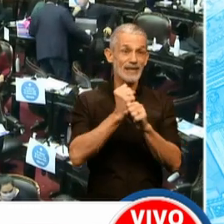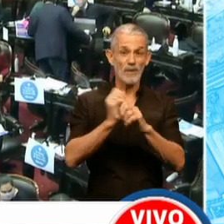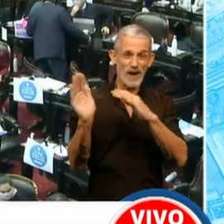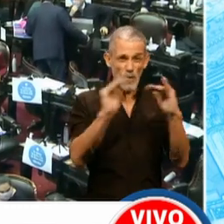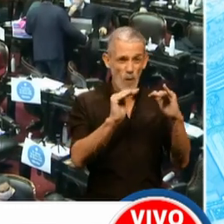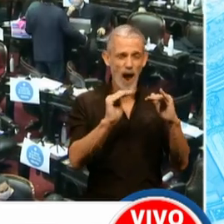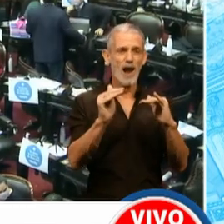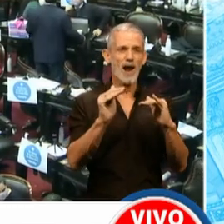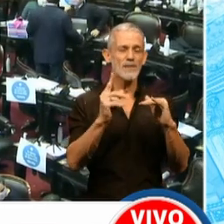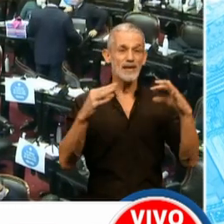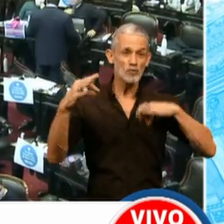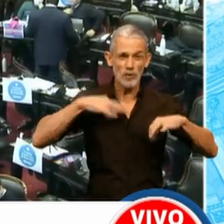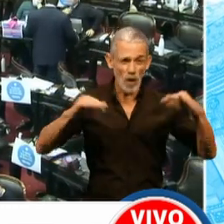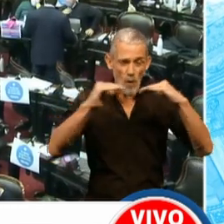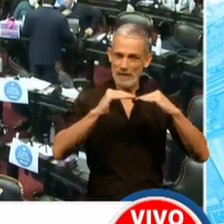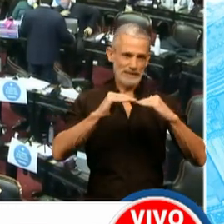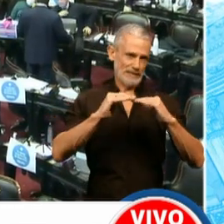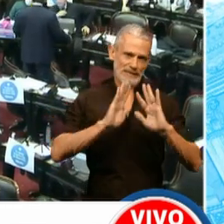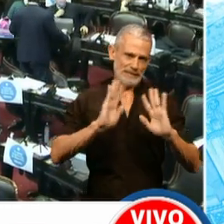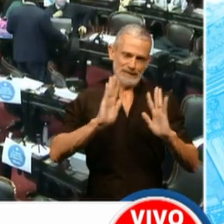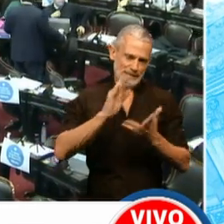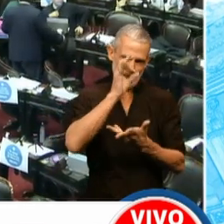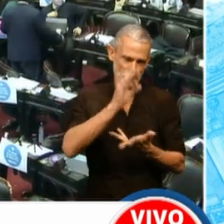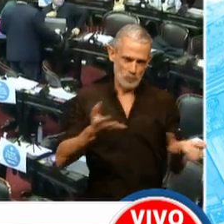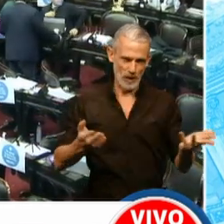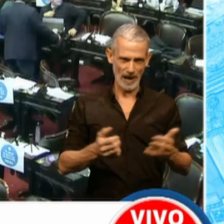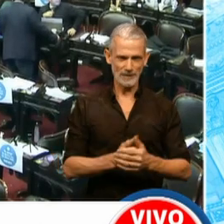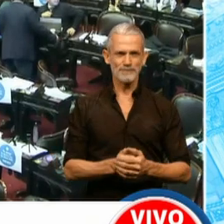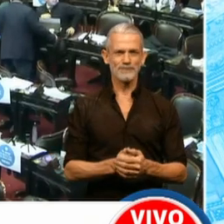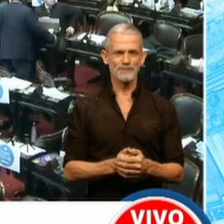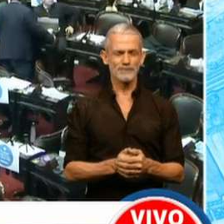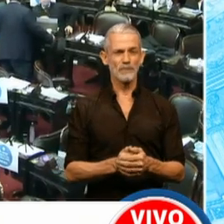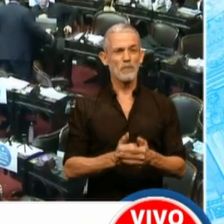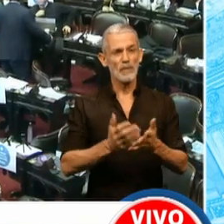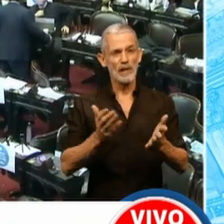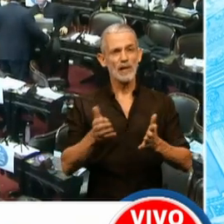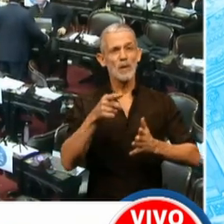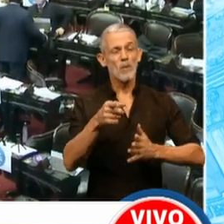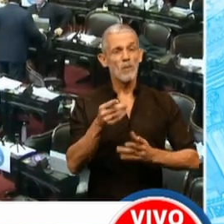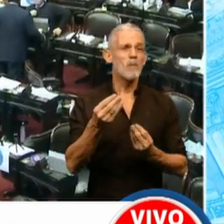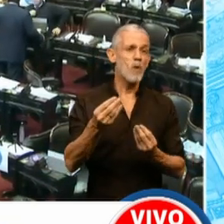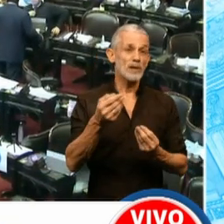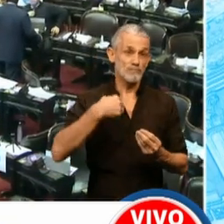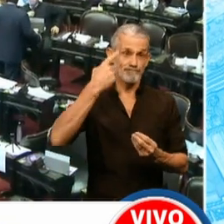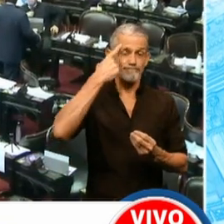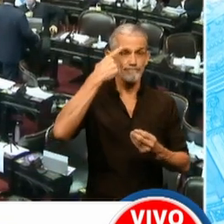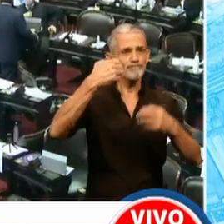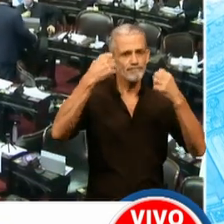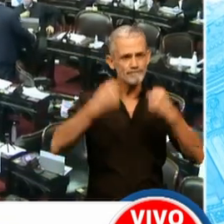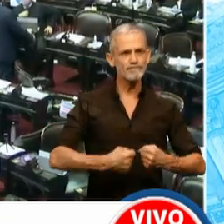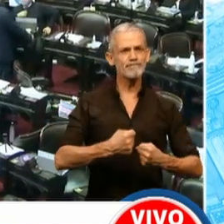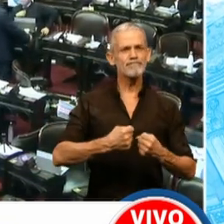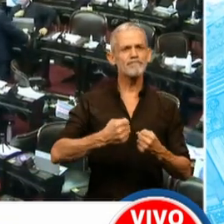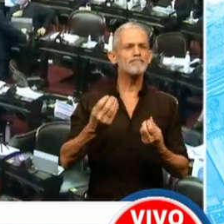y tener por ellos mismo salario que los compañeros varones por esa razón y porque creemos firmemente